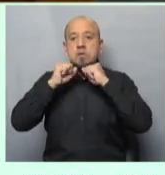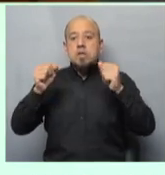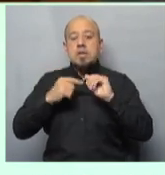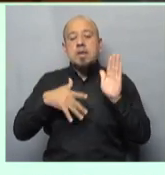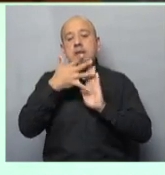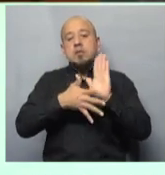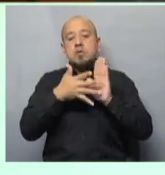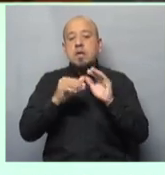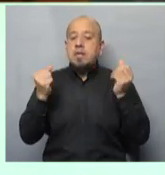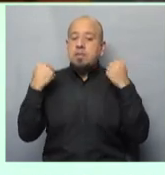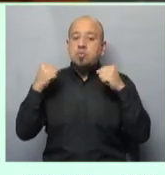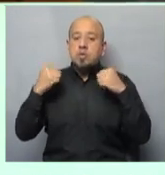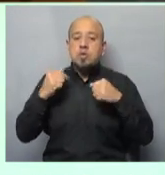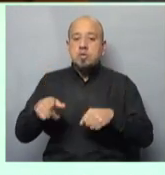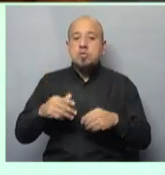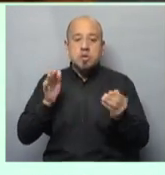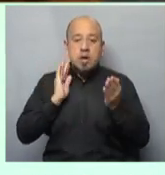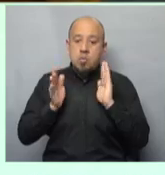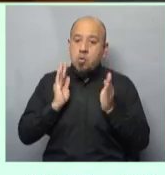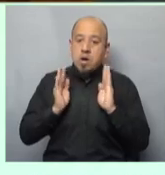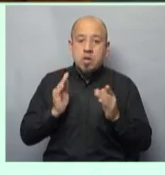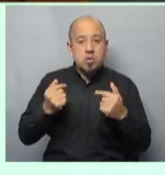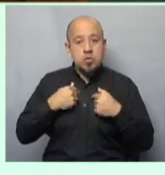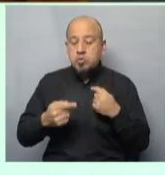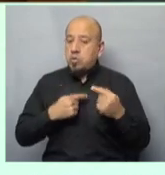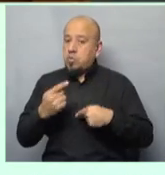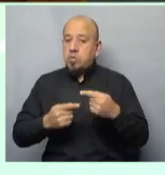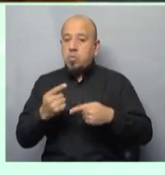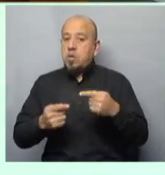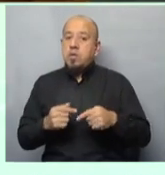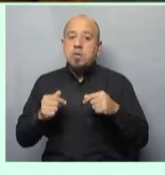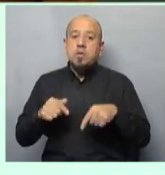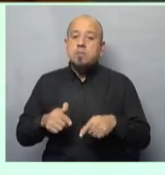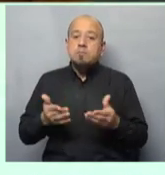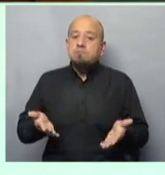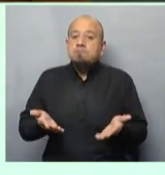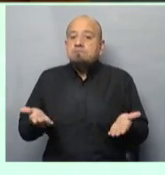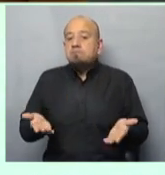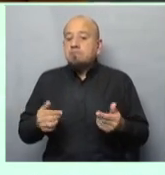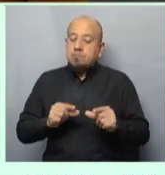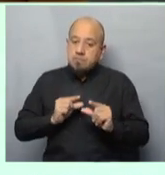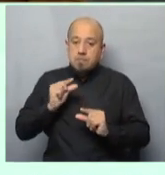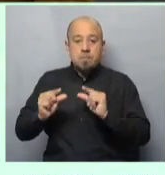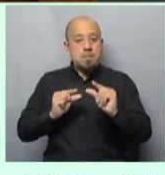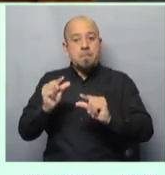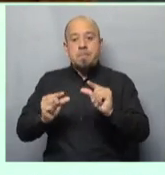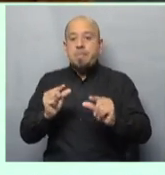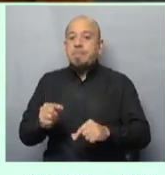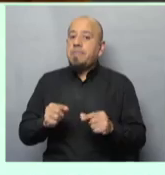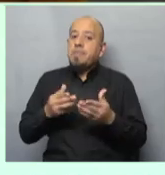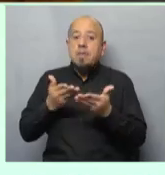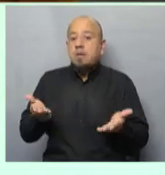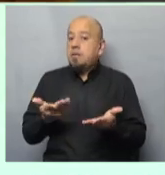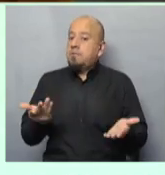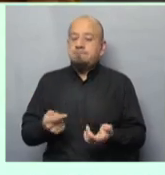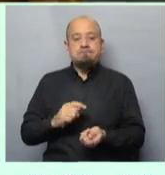tanto. Estoy con abogada porque voy a seguir con medios legales y serán los primeros pasos, pero tiene que cambiar